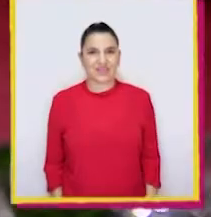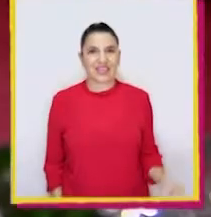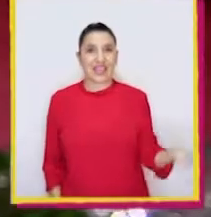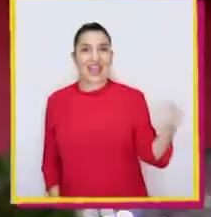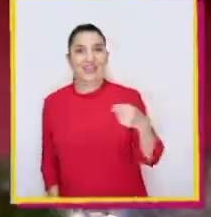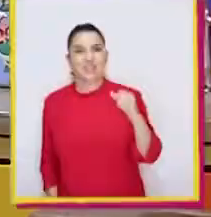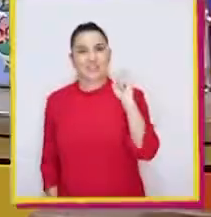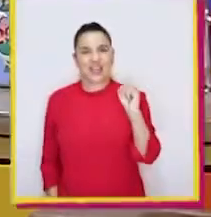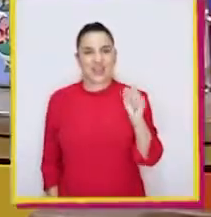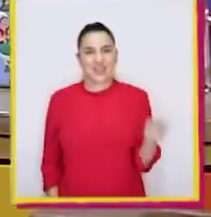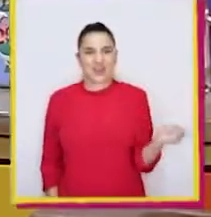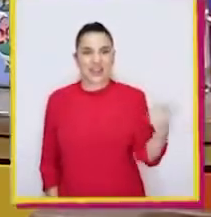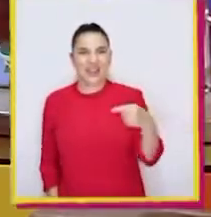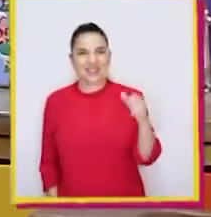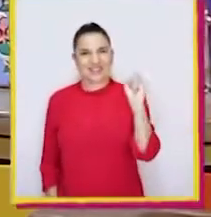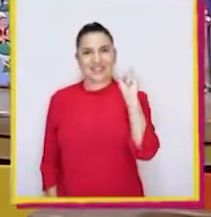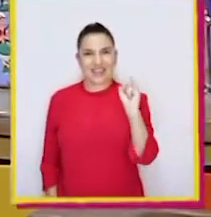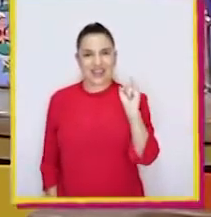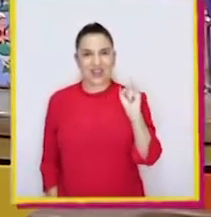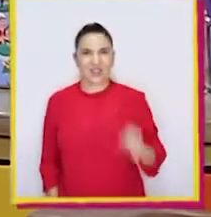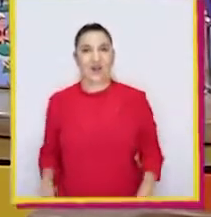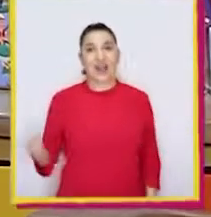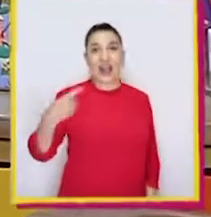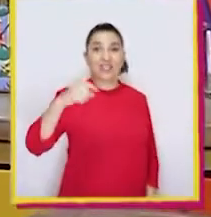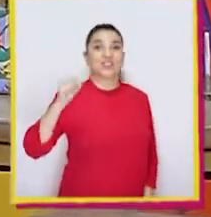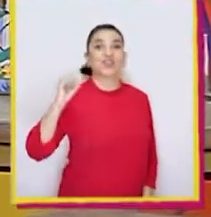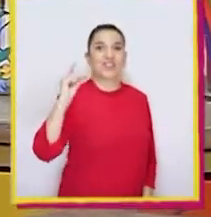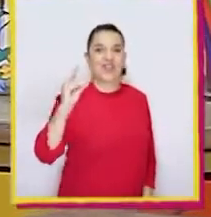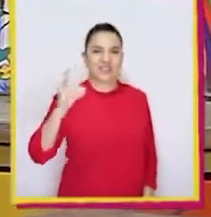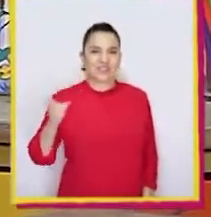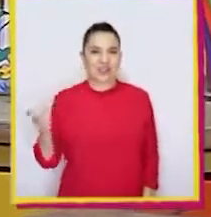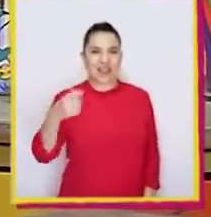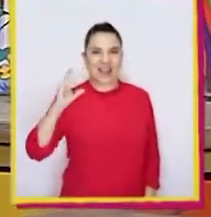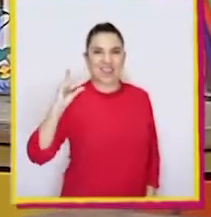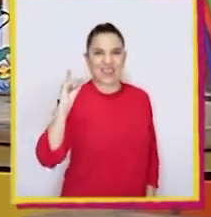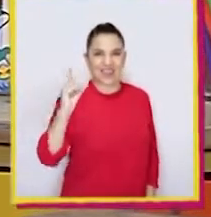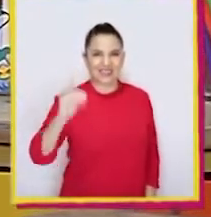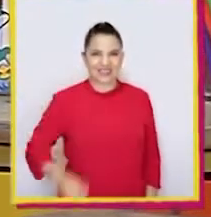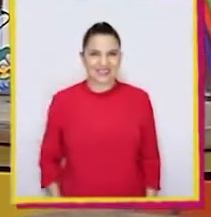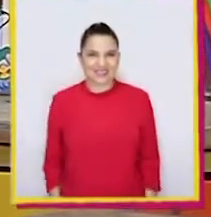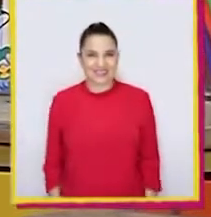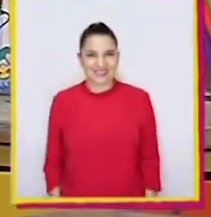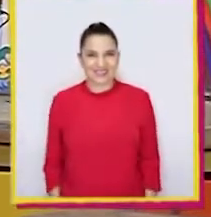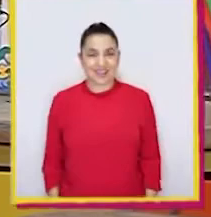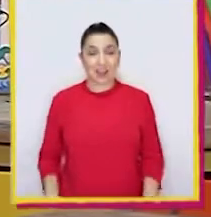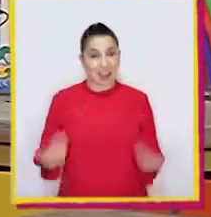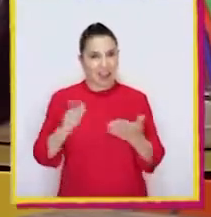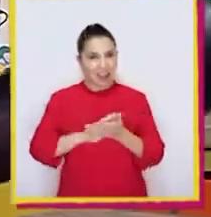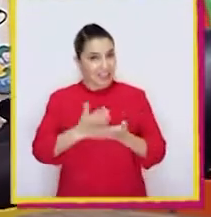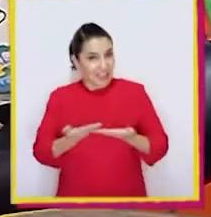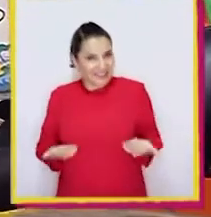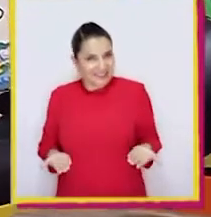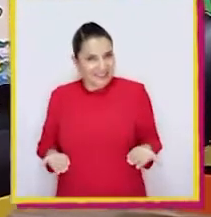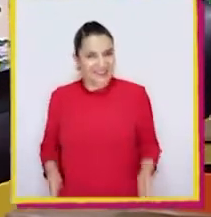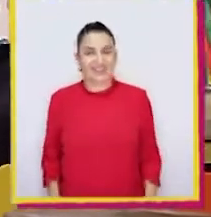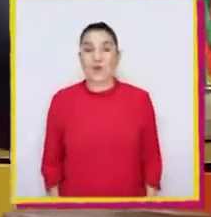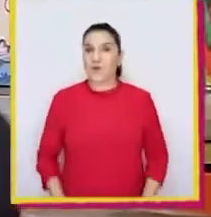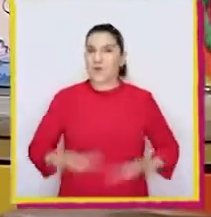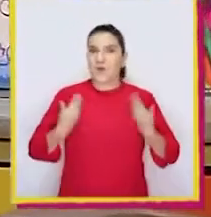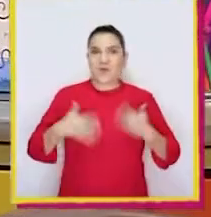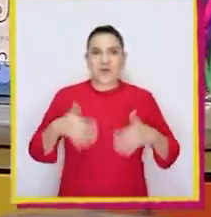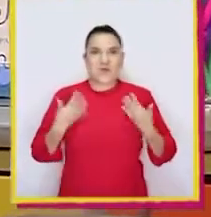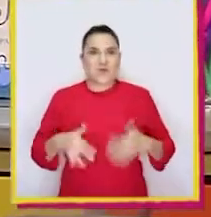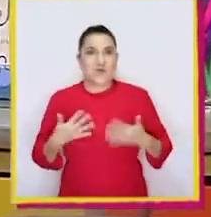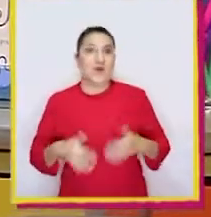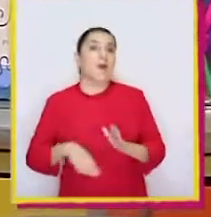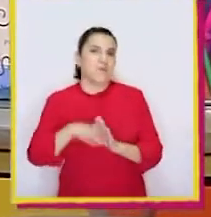¡Vamos! Gancho izquierdo, gancho izquierdo, gancho derecho, gancho derecho. ¿Qué tal?